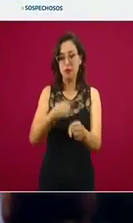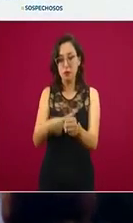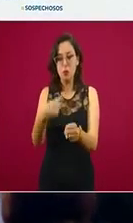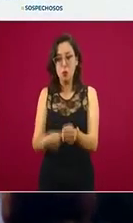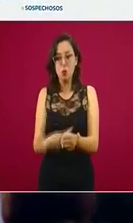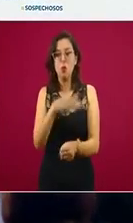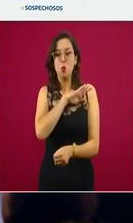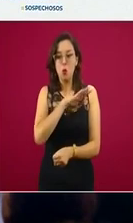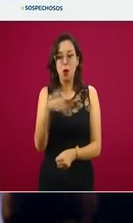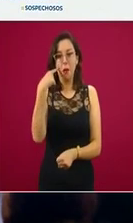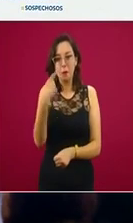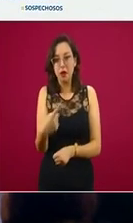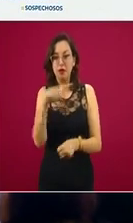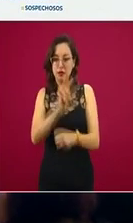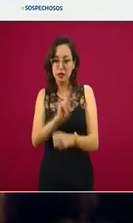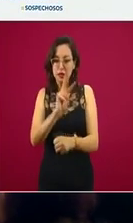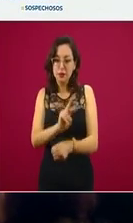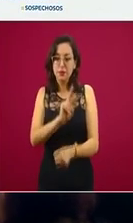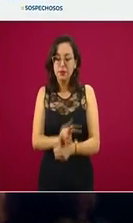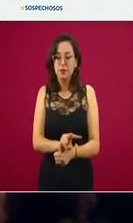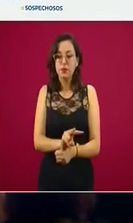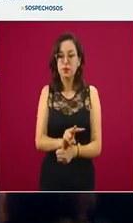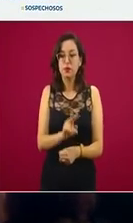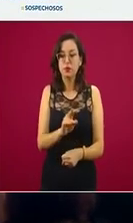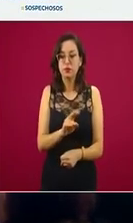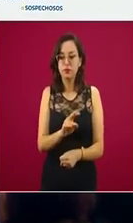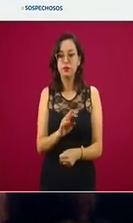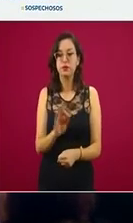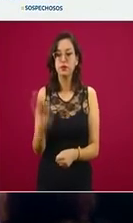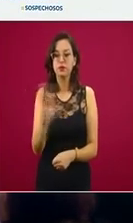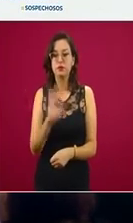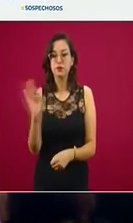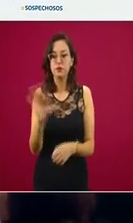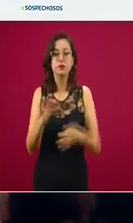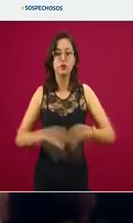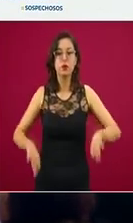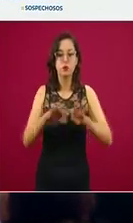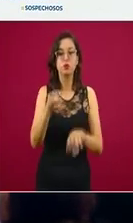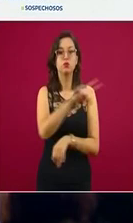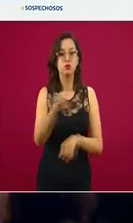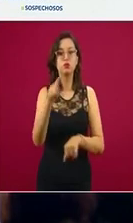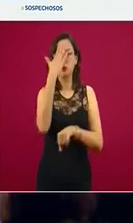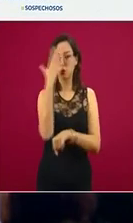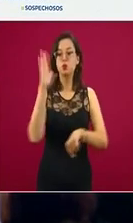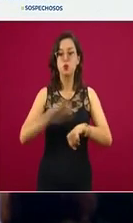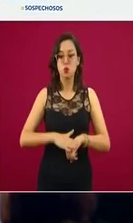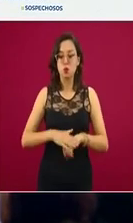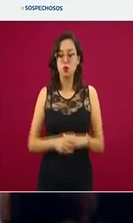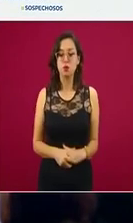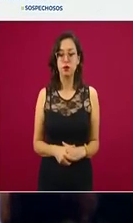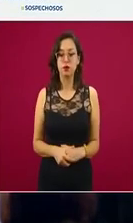platicar sobre métodos de vigilancia, una cosa que quizá es importante que tengan presente. Uno puede registrar a los